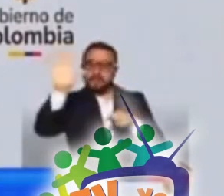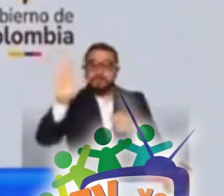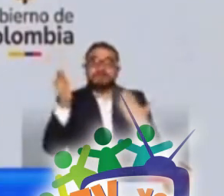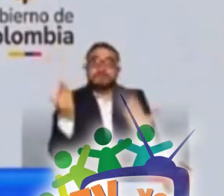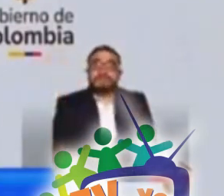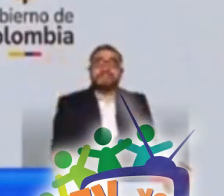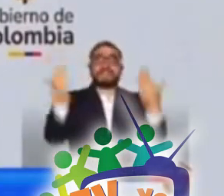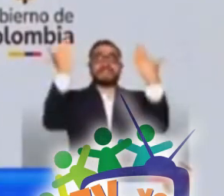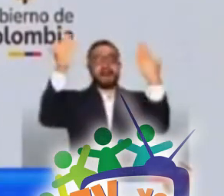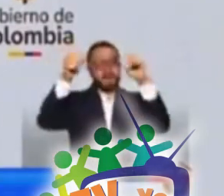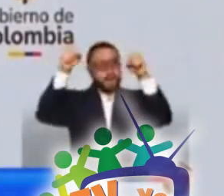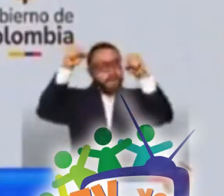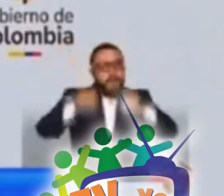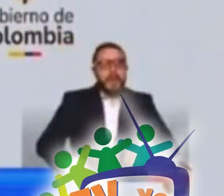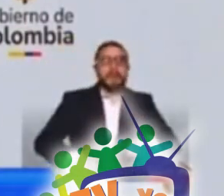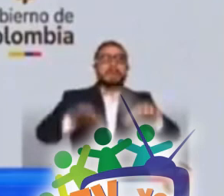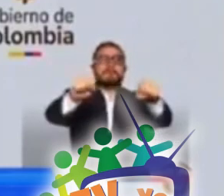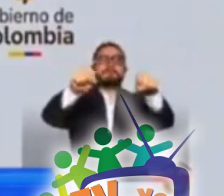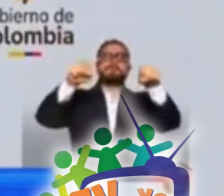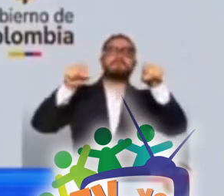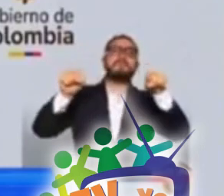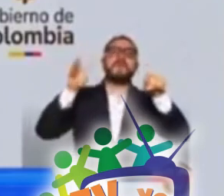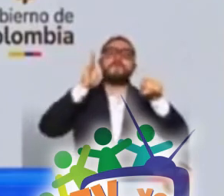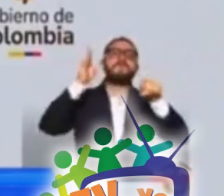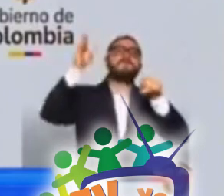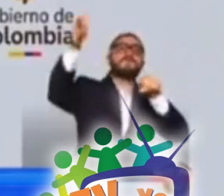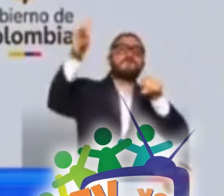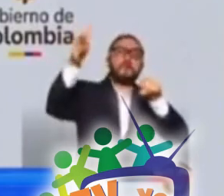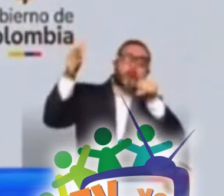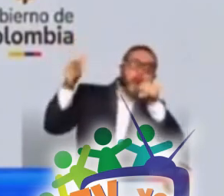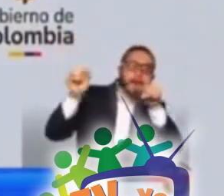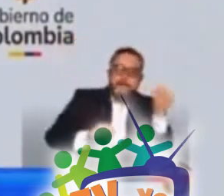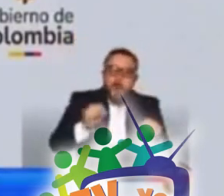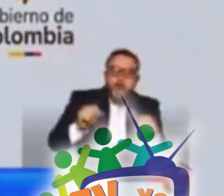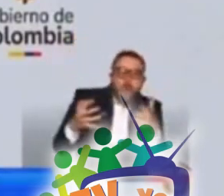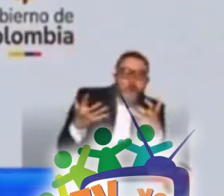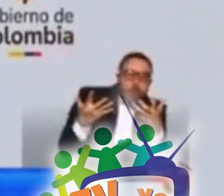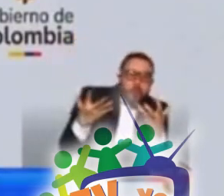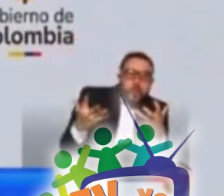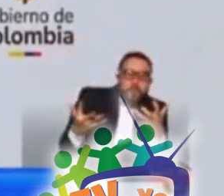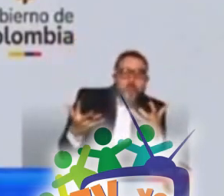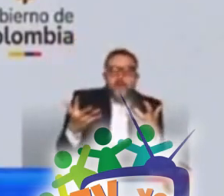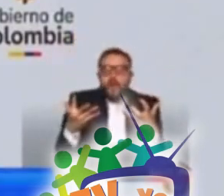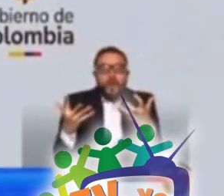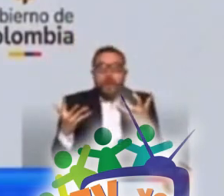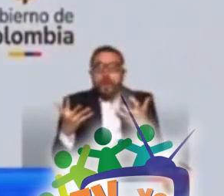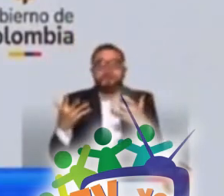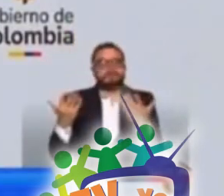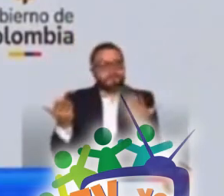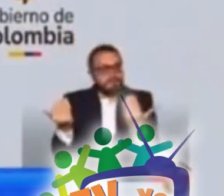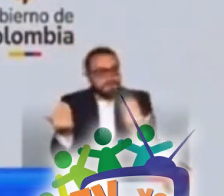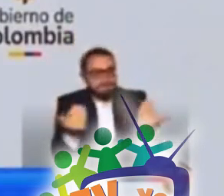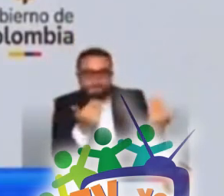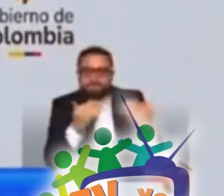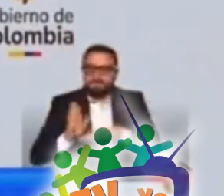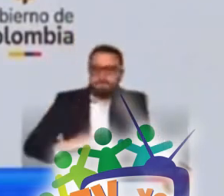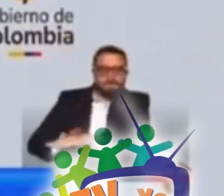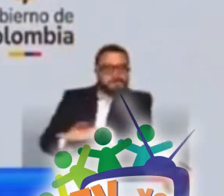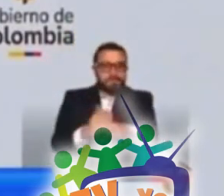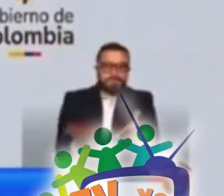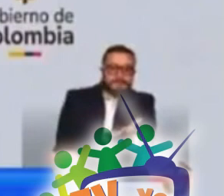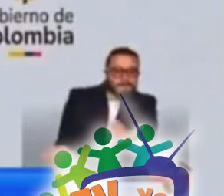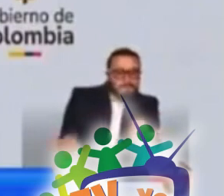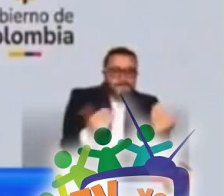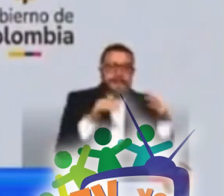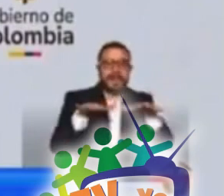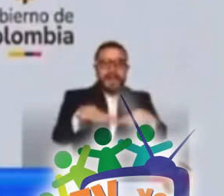explorar hacia el futuro la posibilidad de convocar una Asamblea